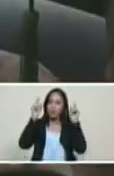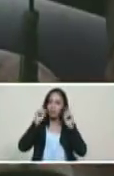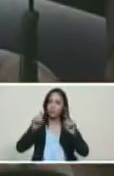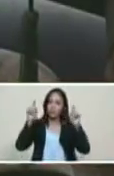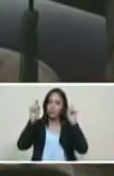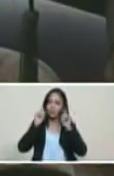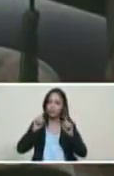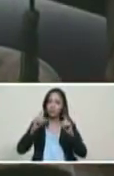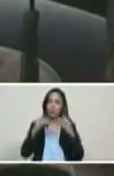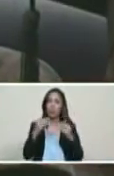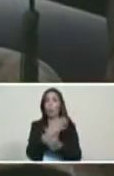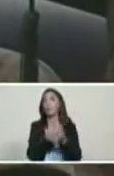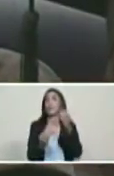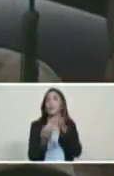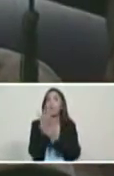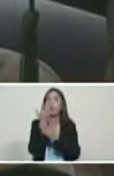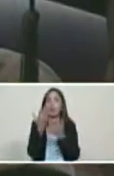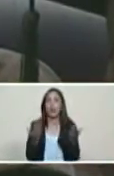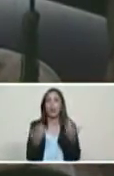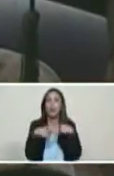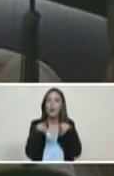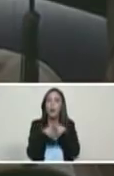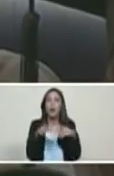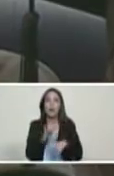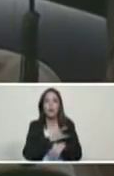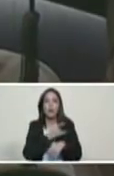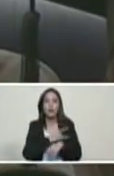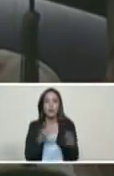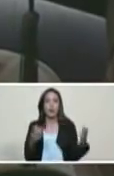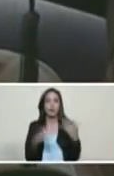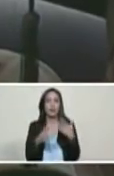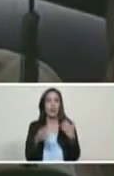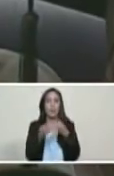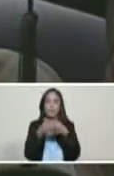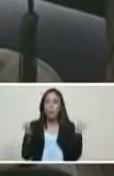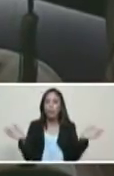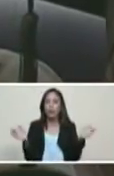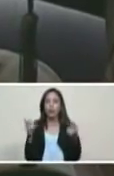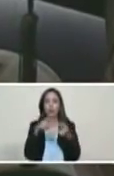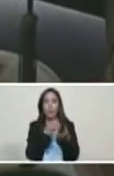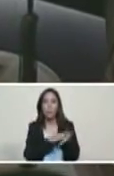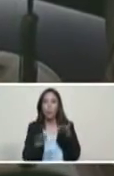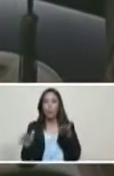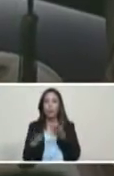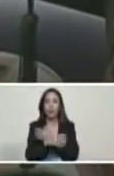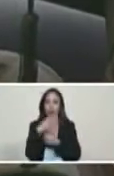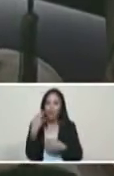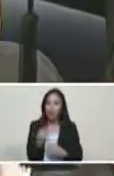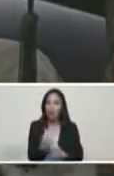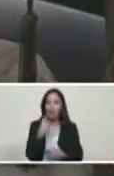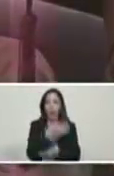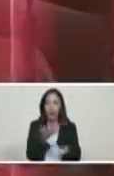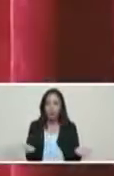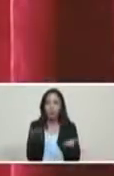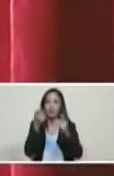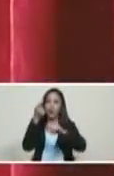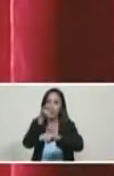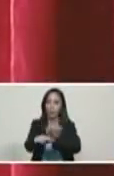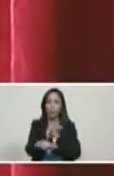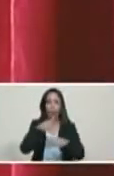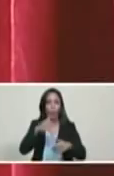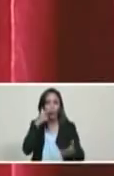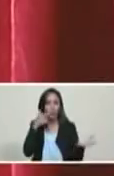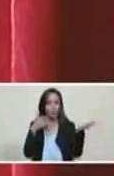del comandante Chávez de una educación pública republicana, gratuita y de calidad, ha dado buenos frutos y va hoy mejor